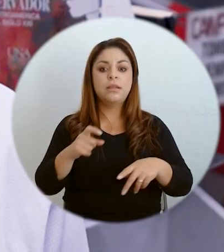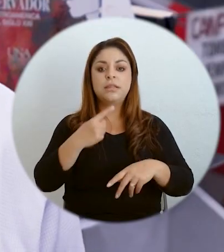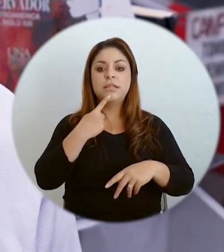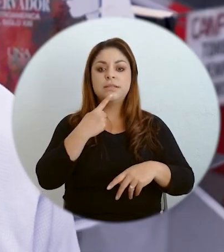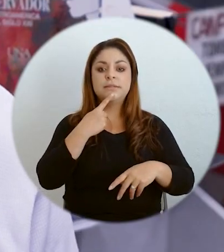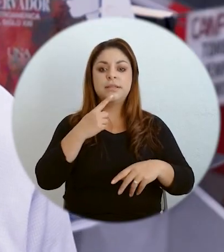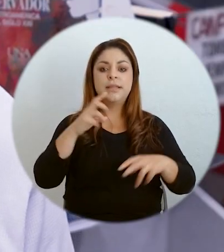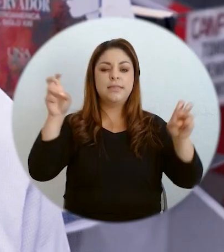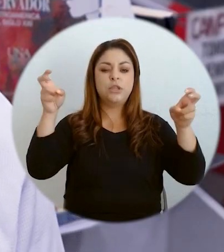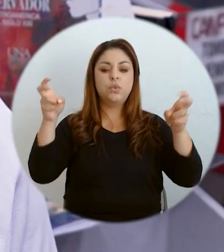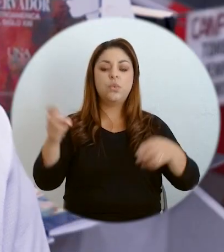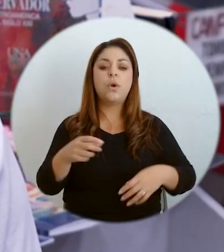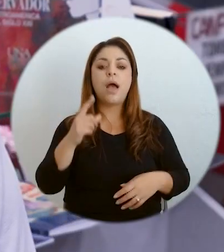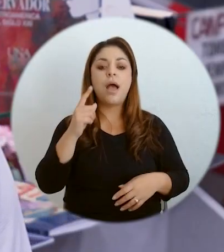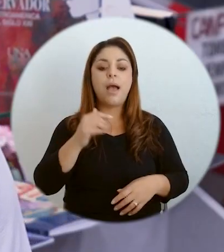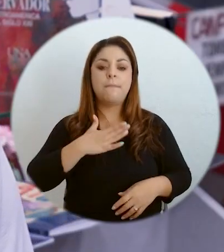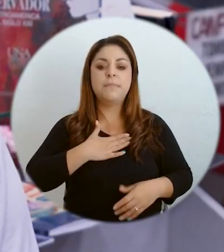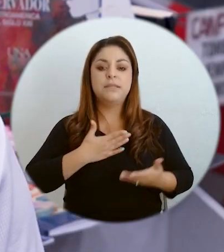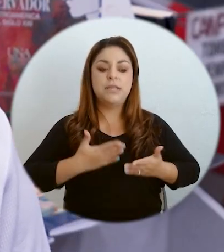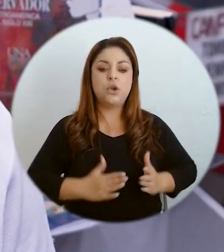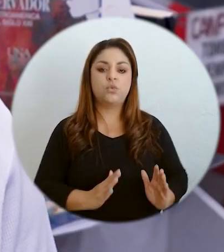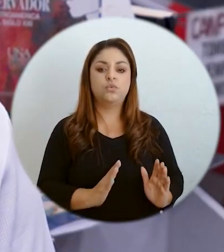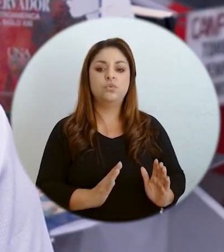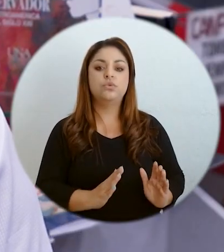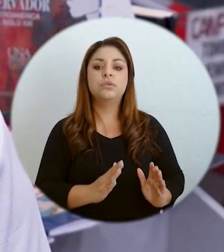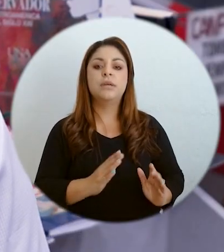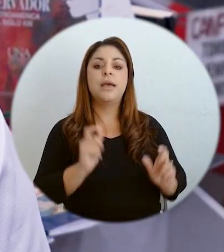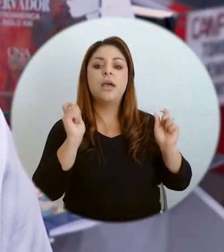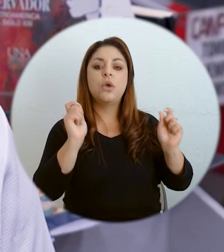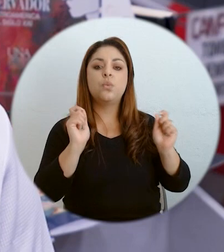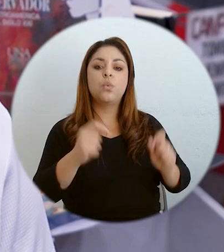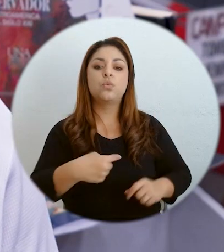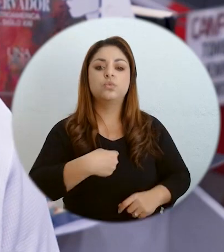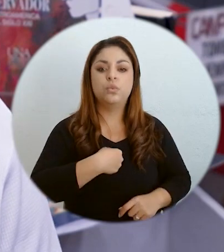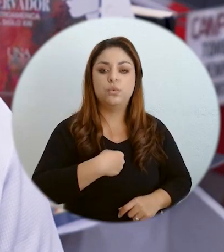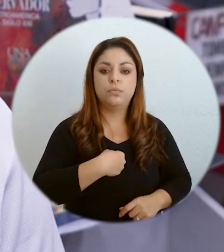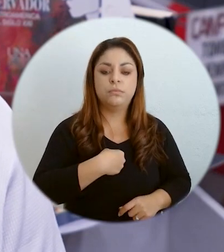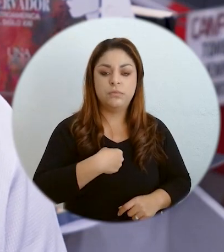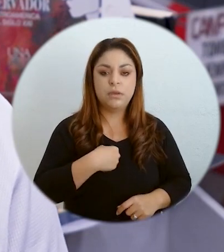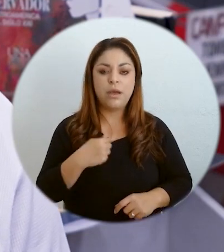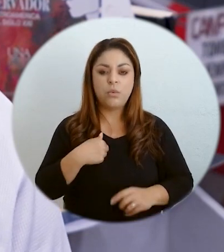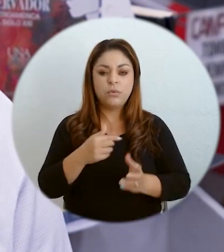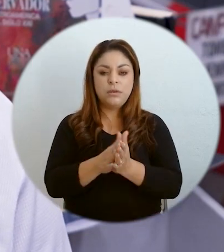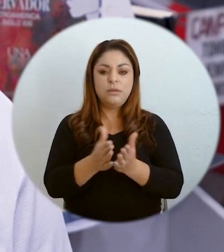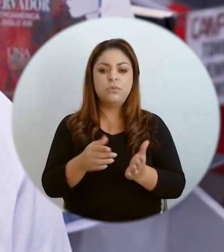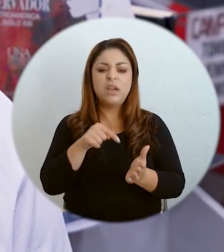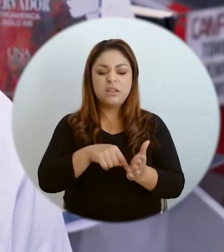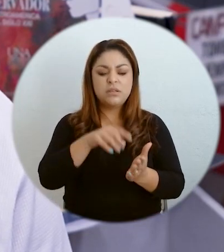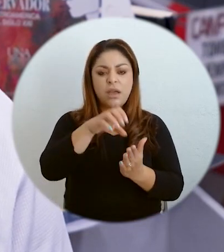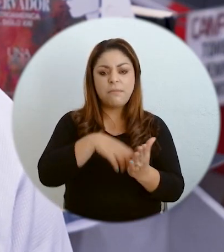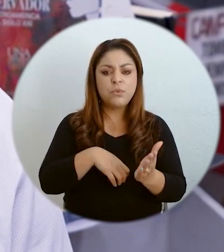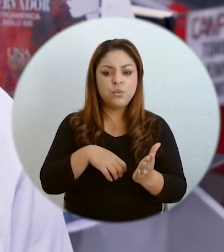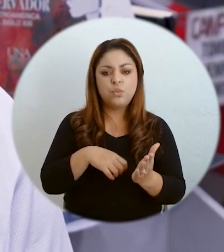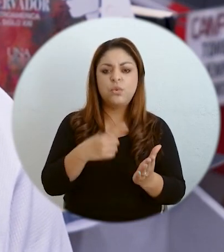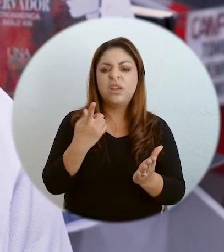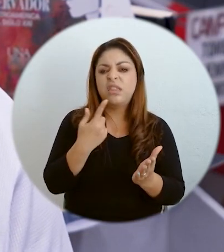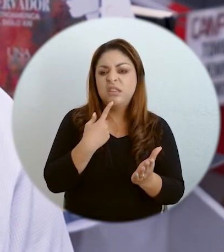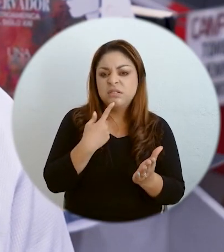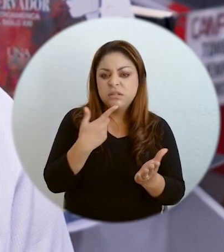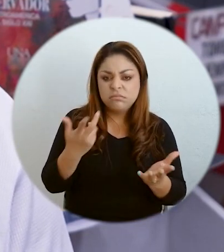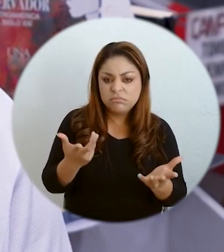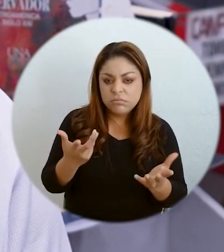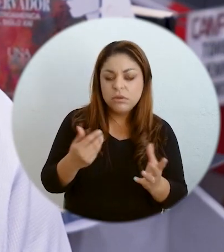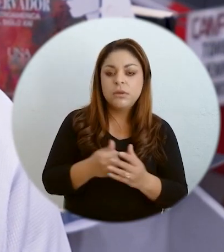mis hijos los educo yo", ¿verdad? ¿Qué es lo que se presenta en ese capítulo?